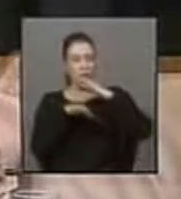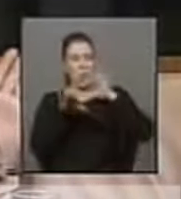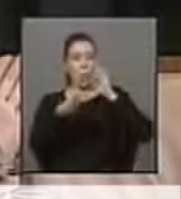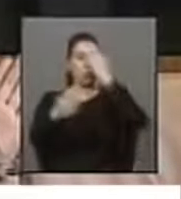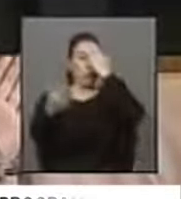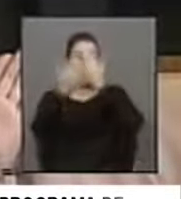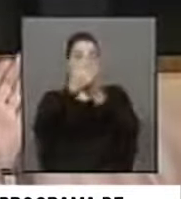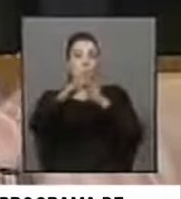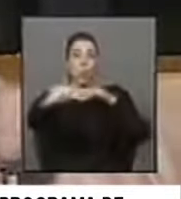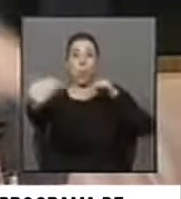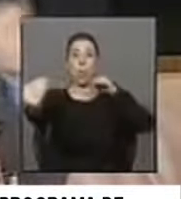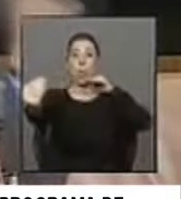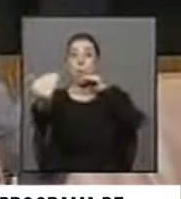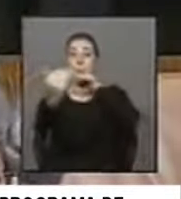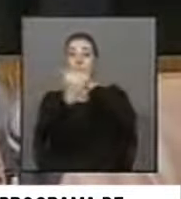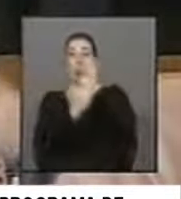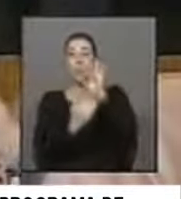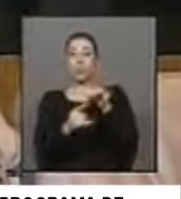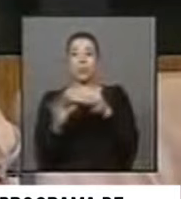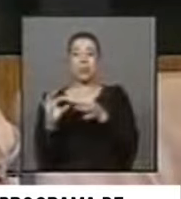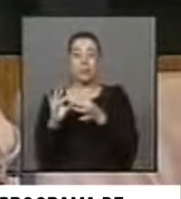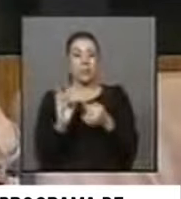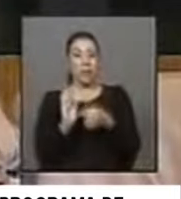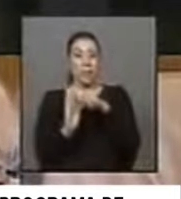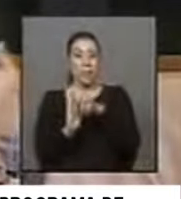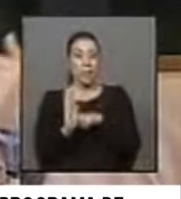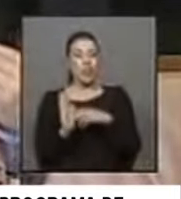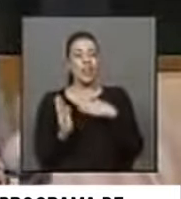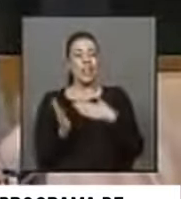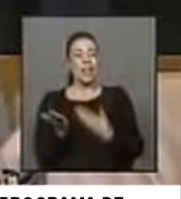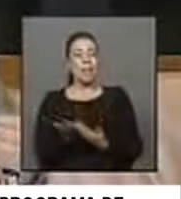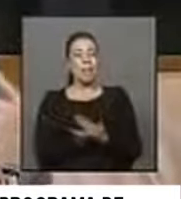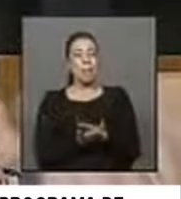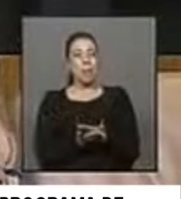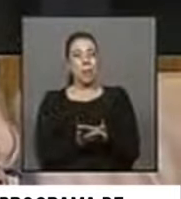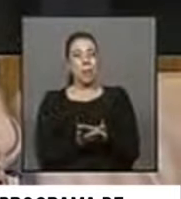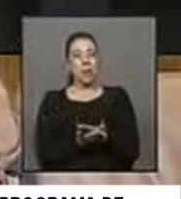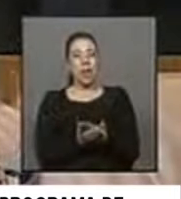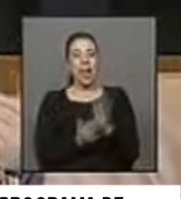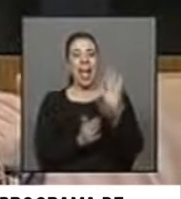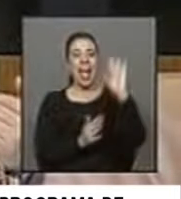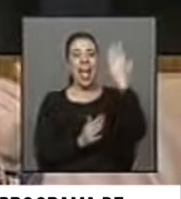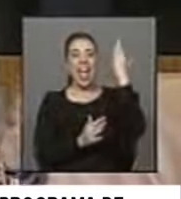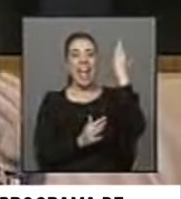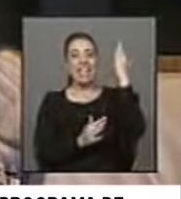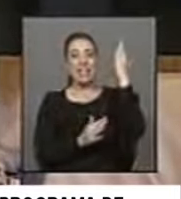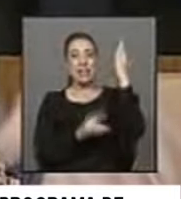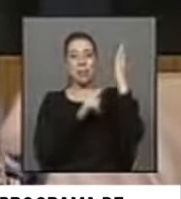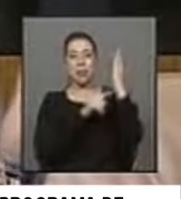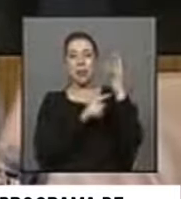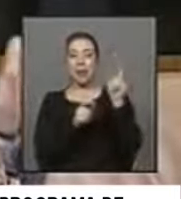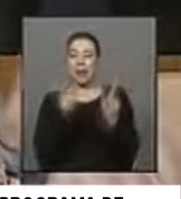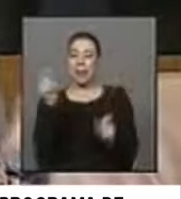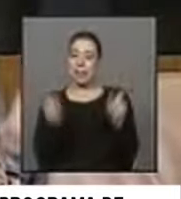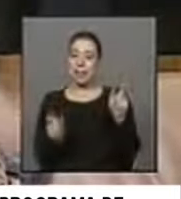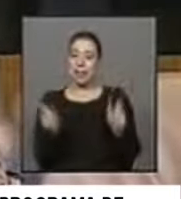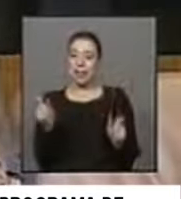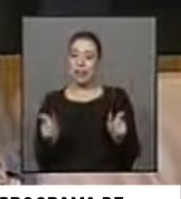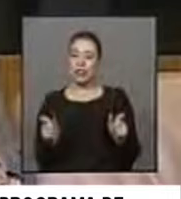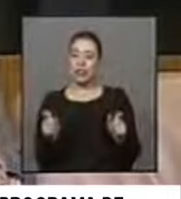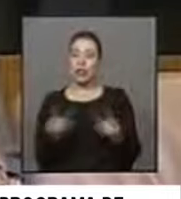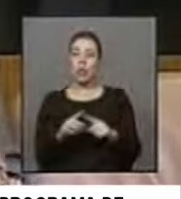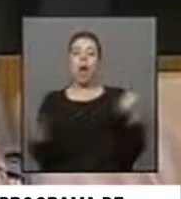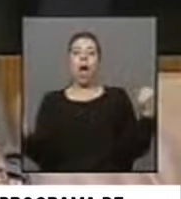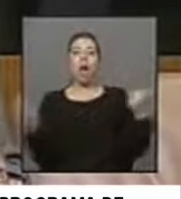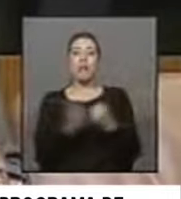a frente con el que viene de allá. Para eso este proyecto está proponiendo tener espejos panorámicos, de manera que la gente no pase los